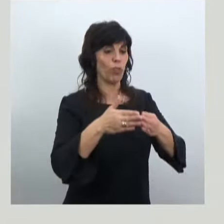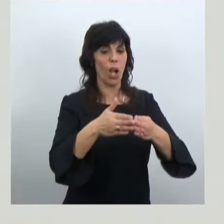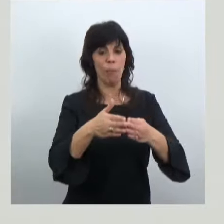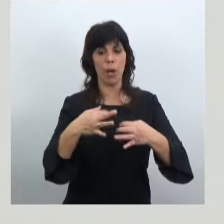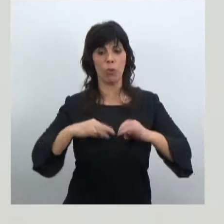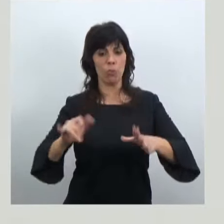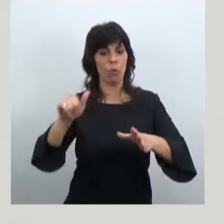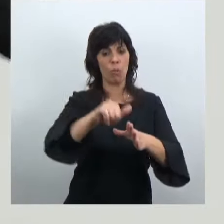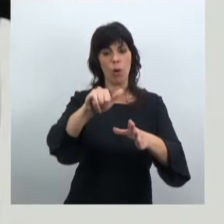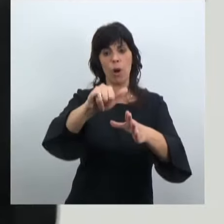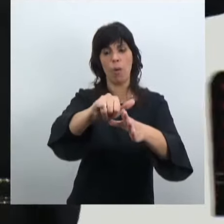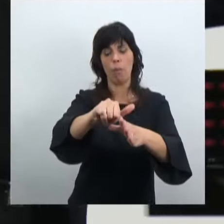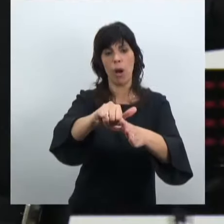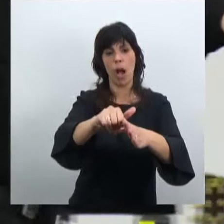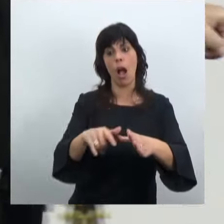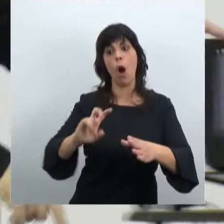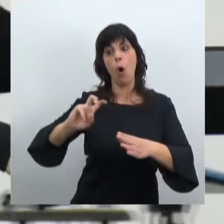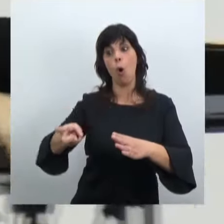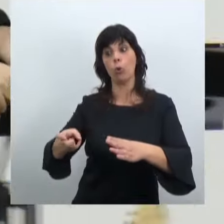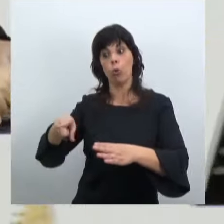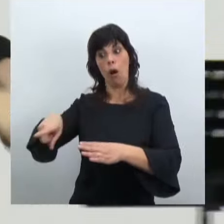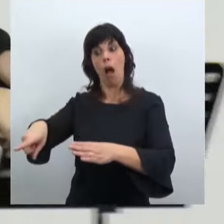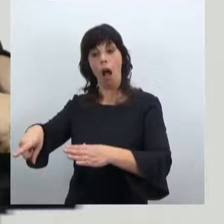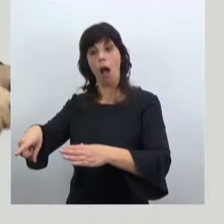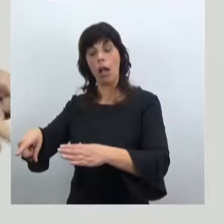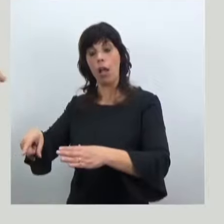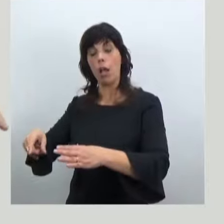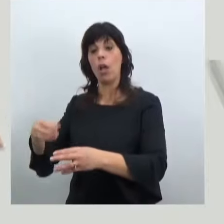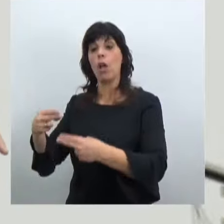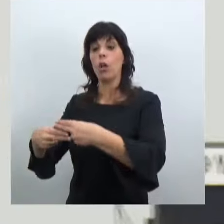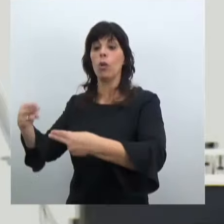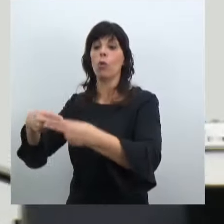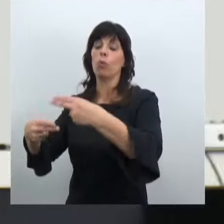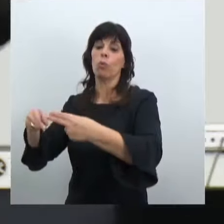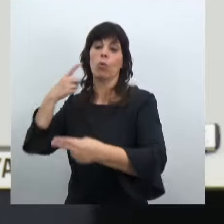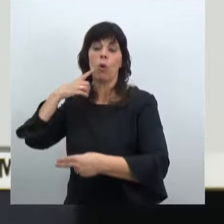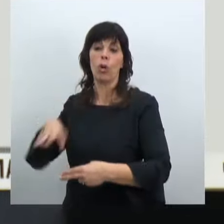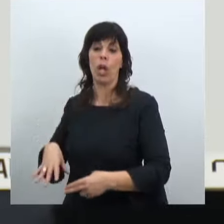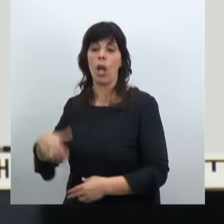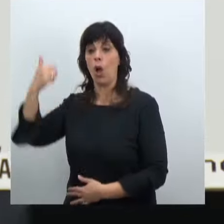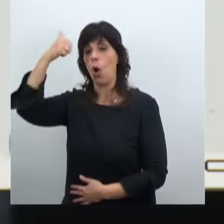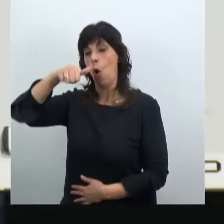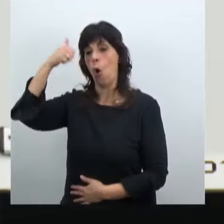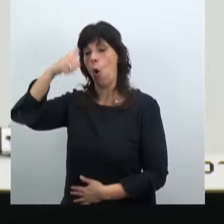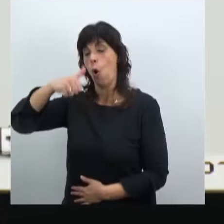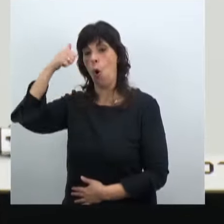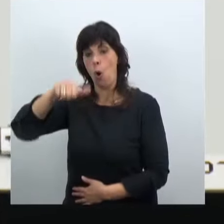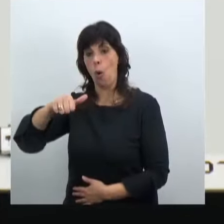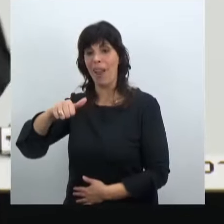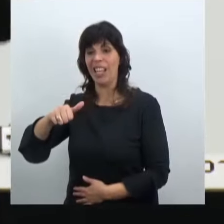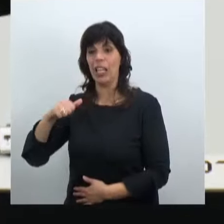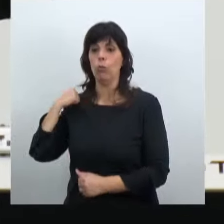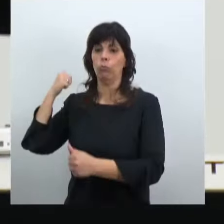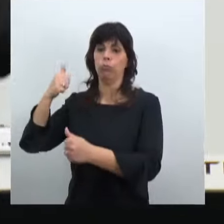6 años. Este portaavión, MS Midway, lo hicieron las mujeres. ¿Sabéis cuánto